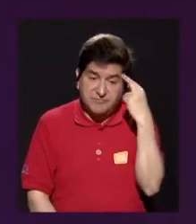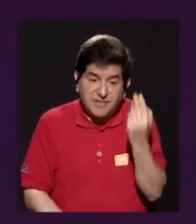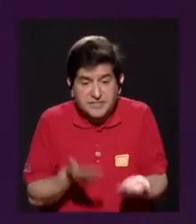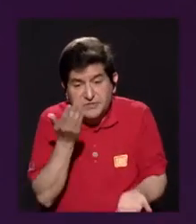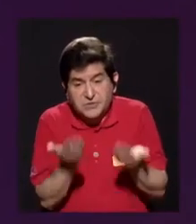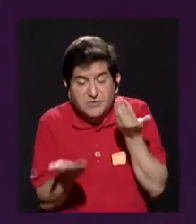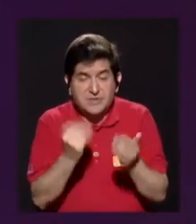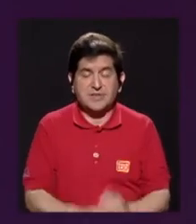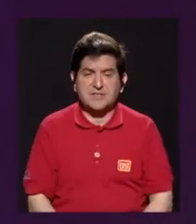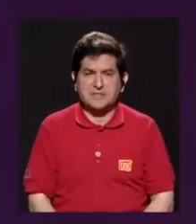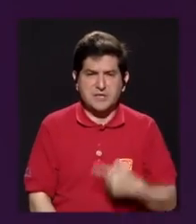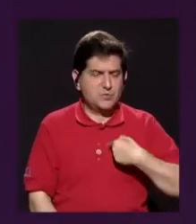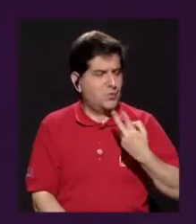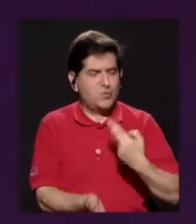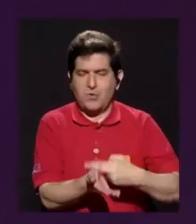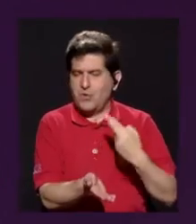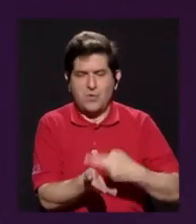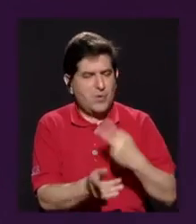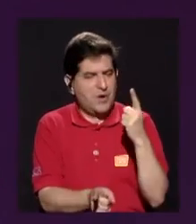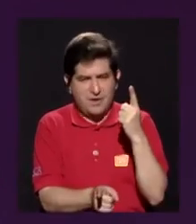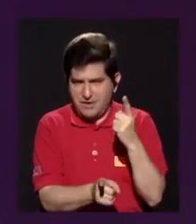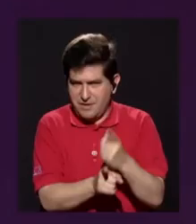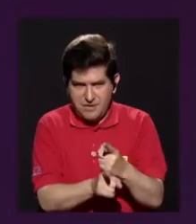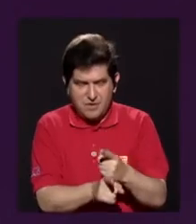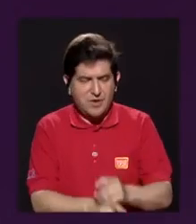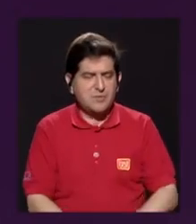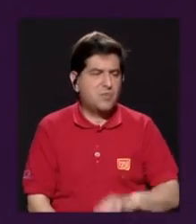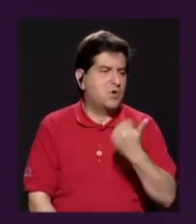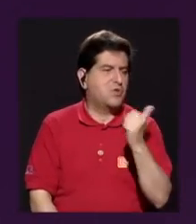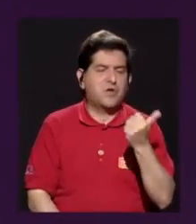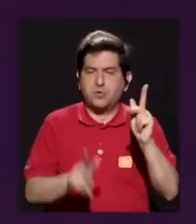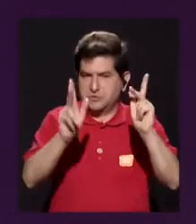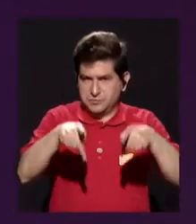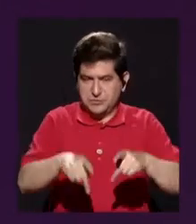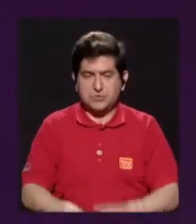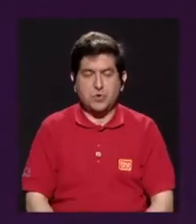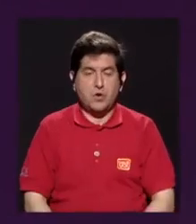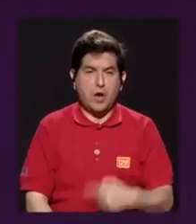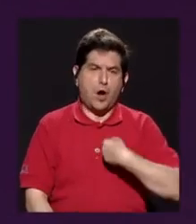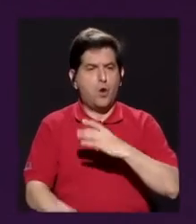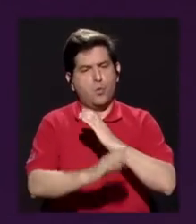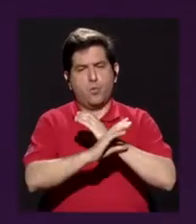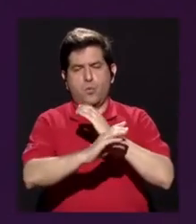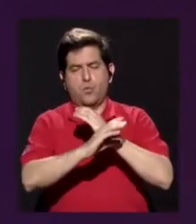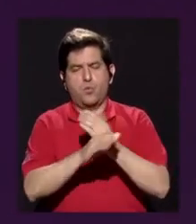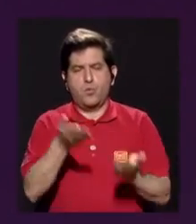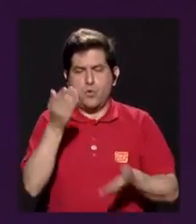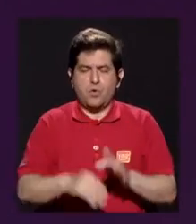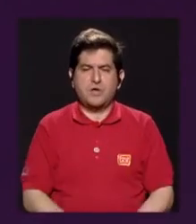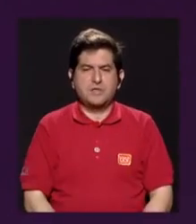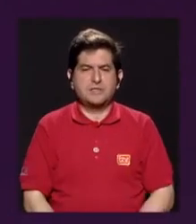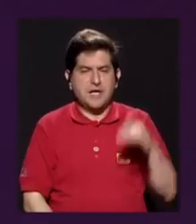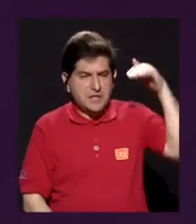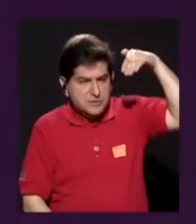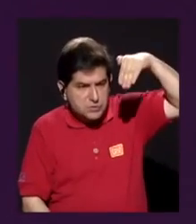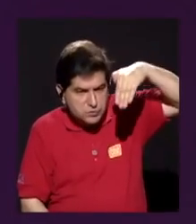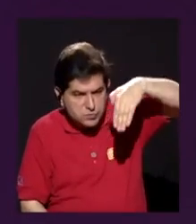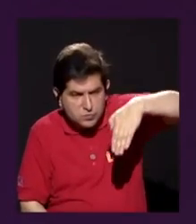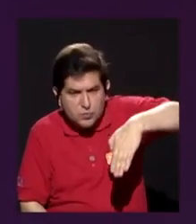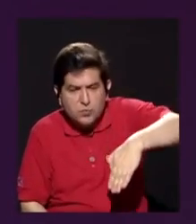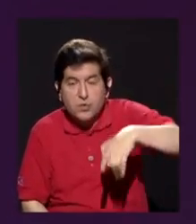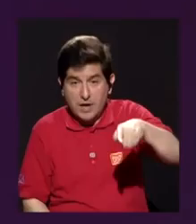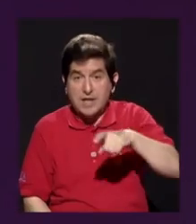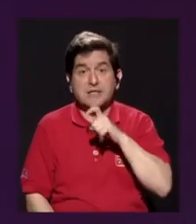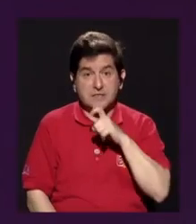Tal vez no vas al ritmo De la otra gente, por cuidarte más, principalmente las bajadas, que para mí son un poquito